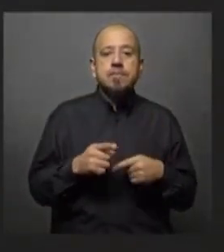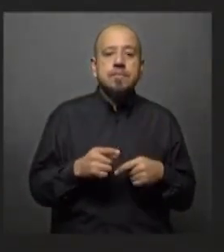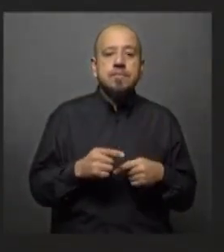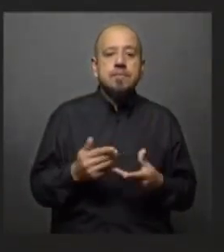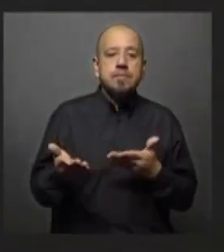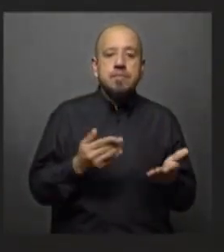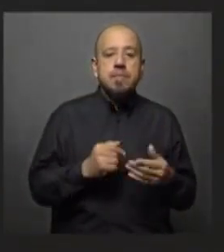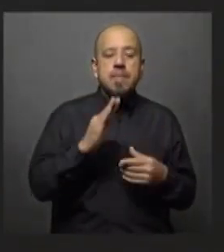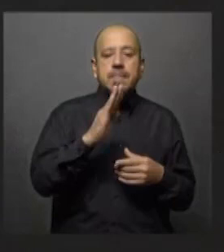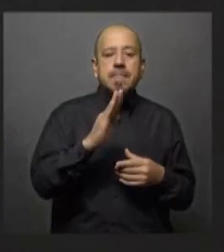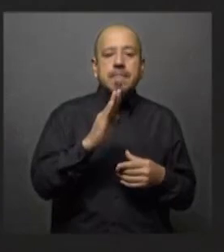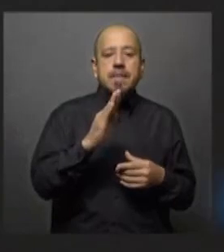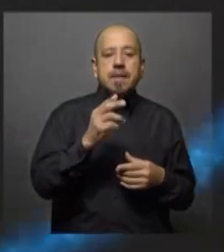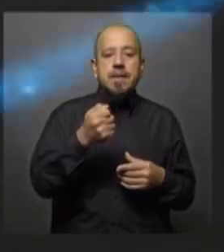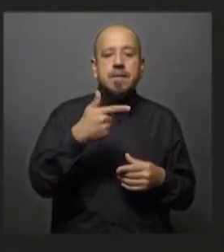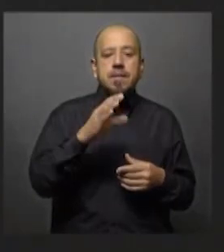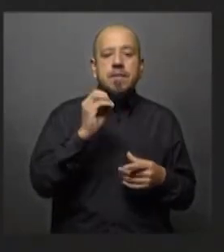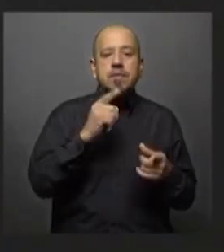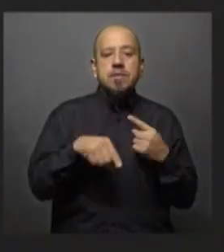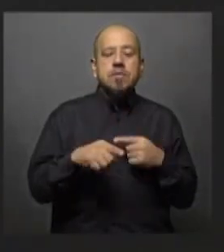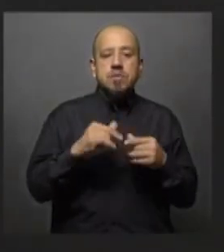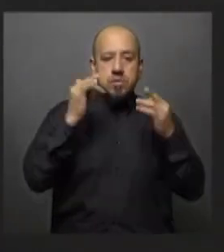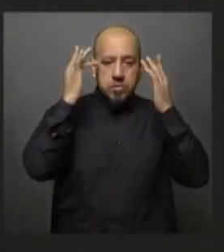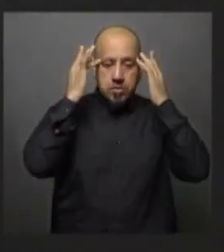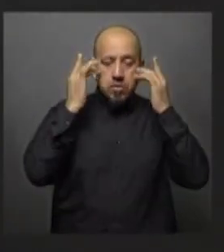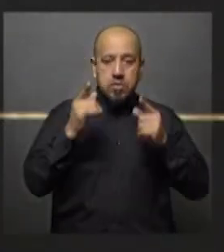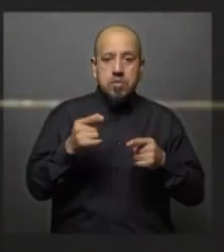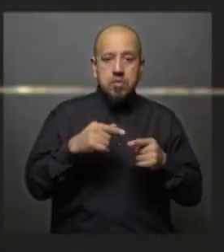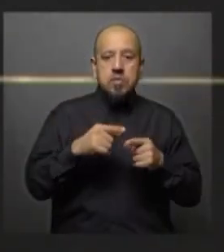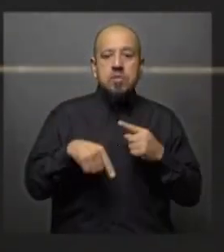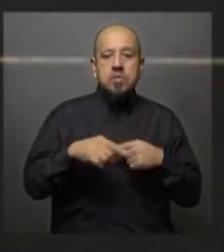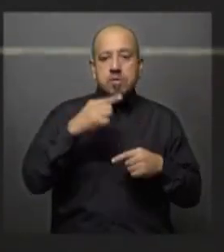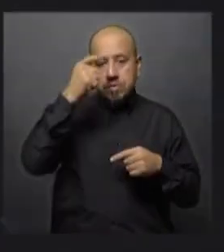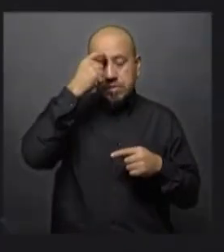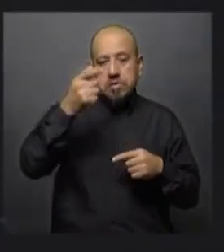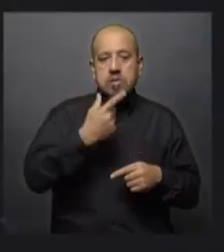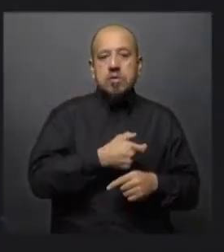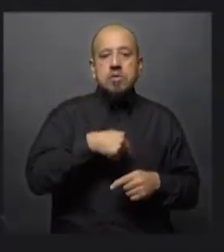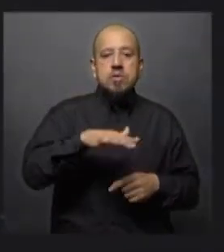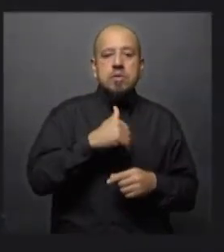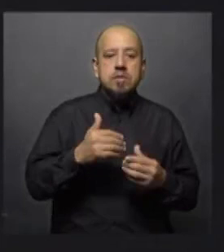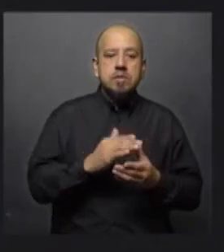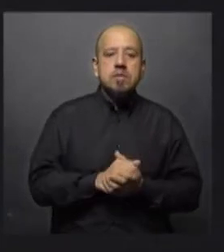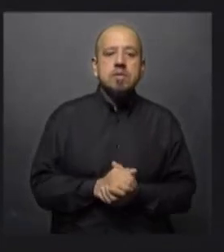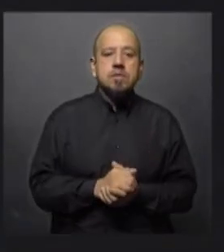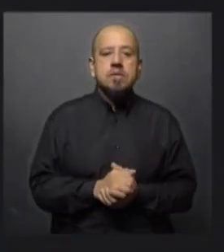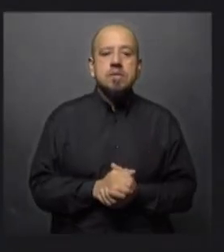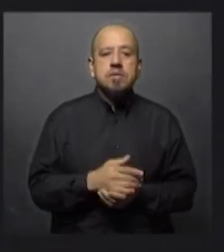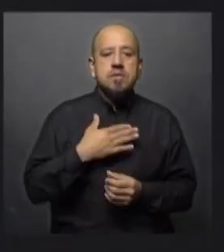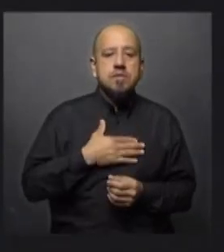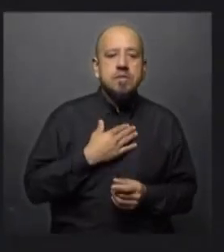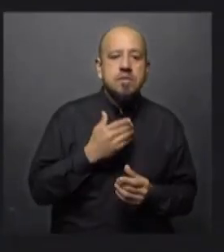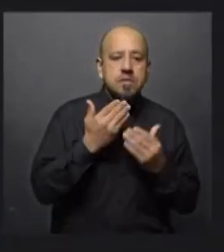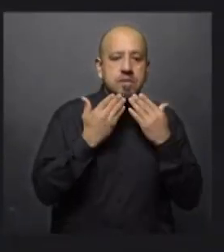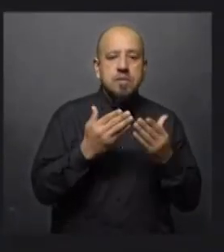recibimos a Pablo Martínez licenciado en ciencias de la educación y doctor en ciencias sociales Pablo Gracias Nos gusto Buenas noches